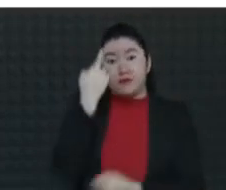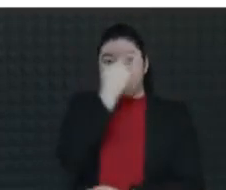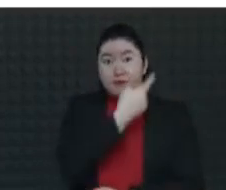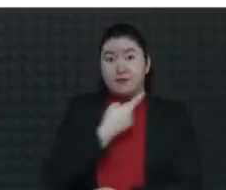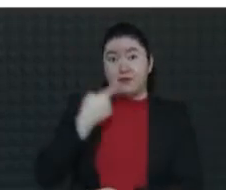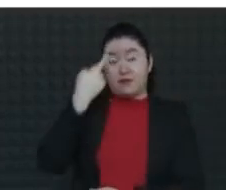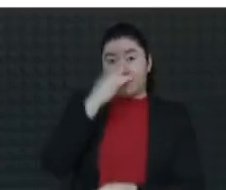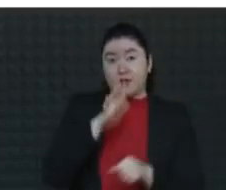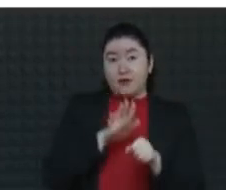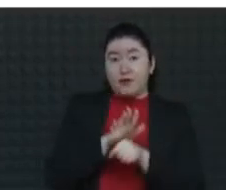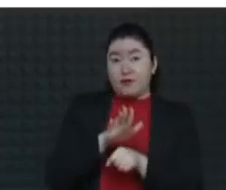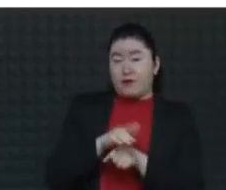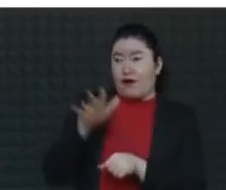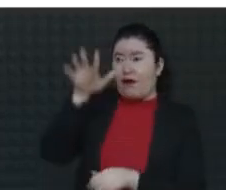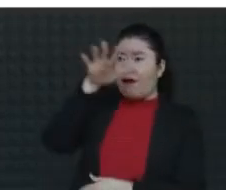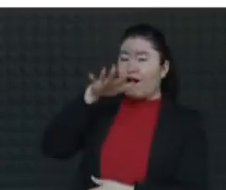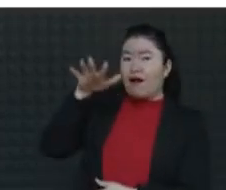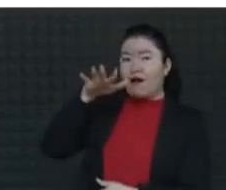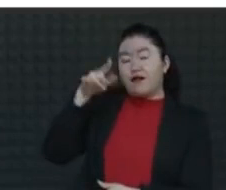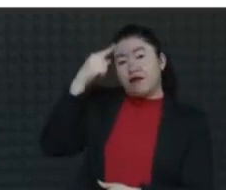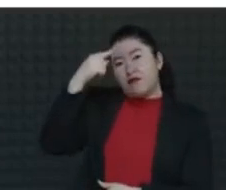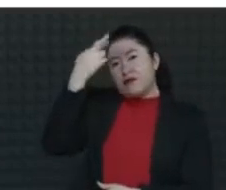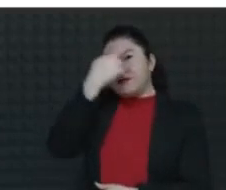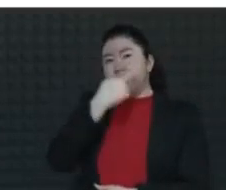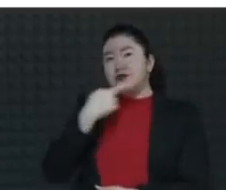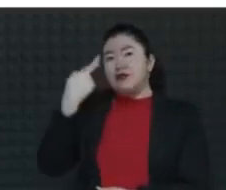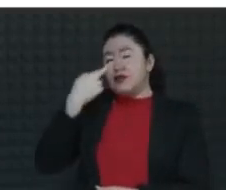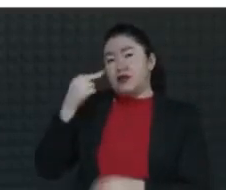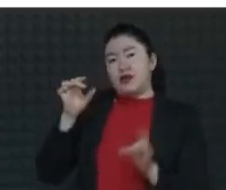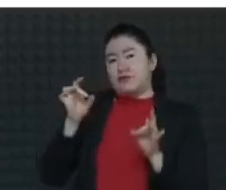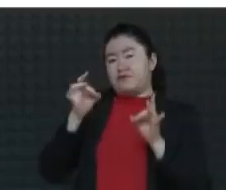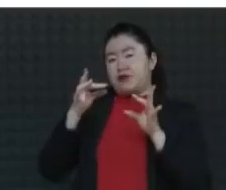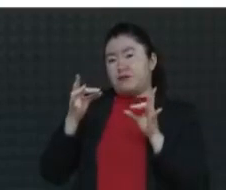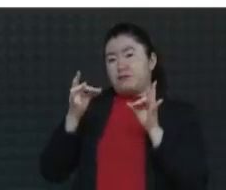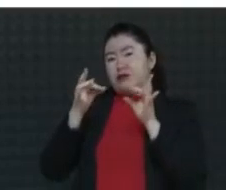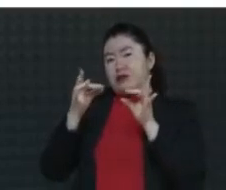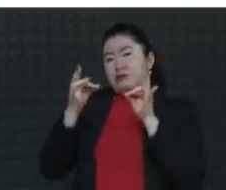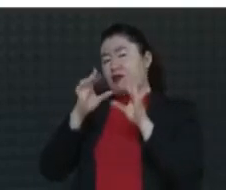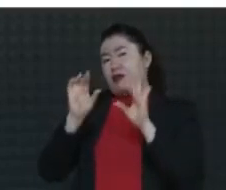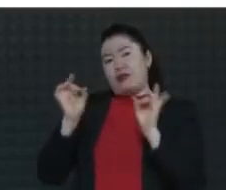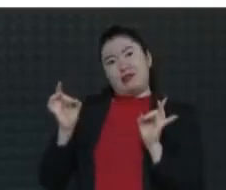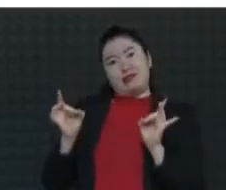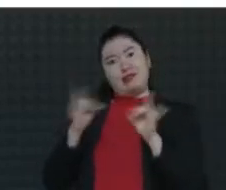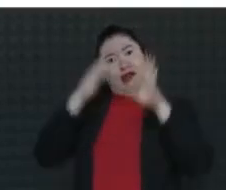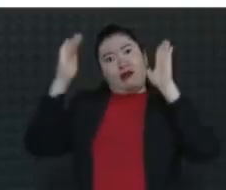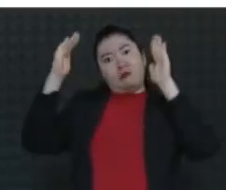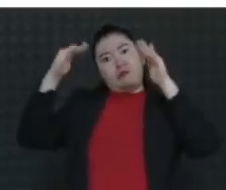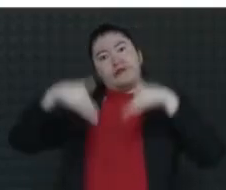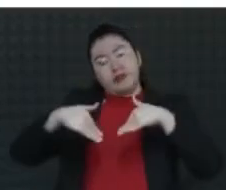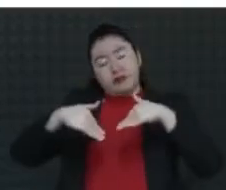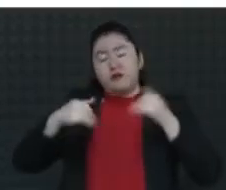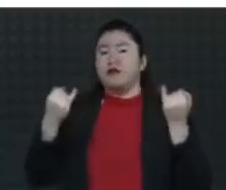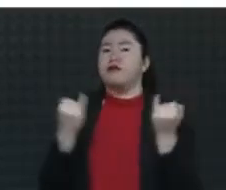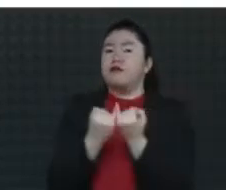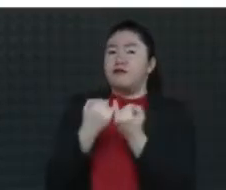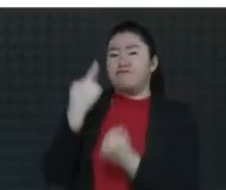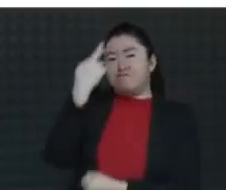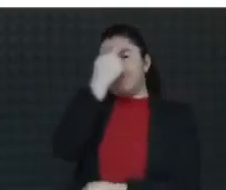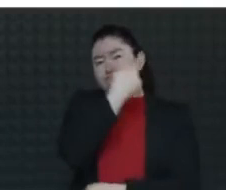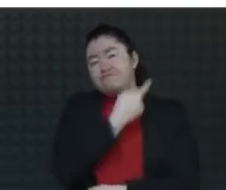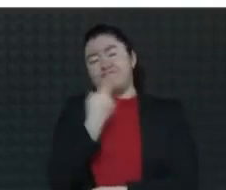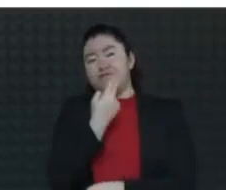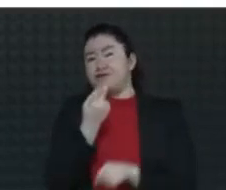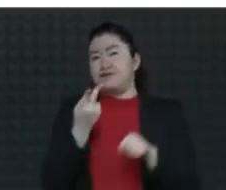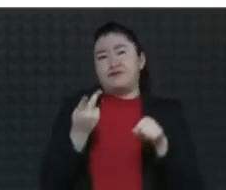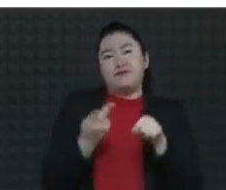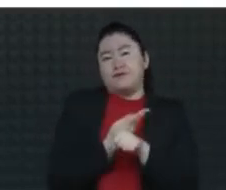condiciones as-built para determinar la secuencia de eventos que llevaron al colapso y evaluar la importancia de los posibles factores